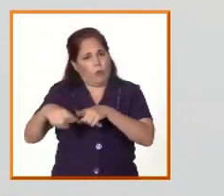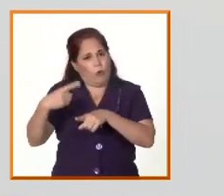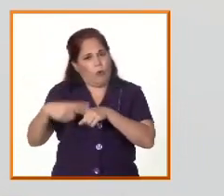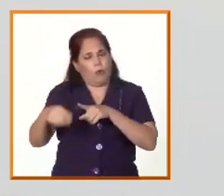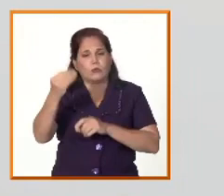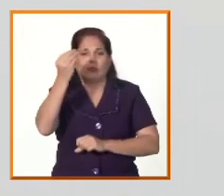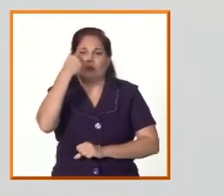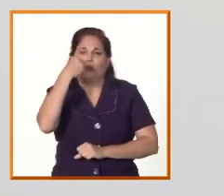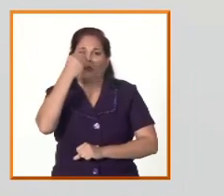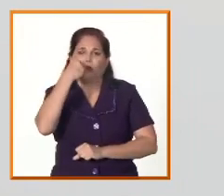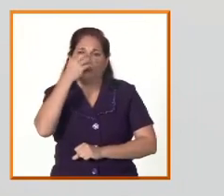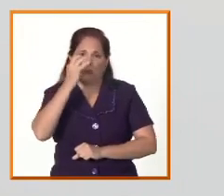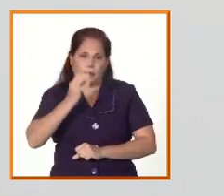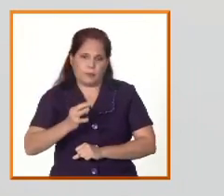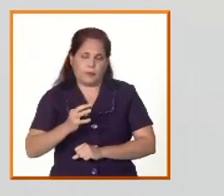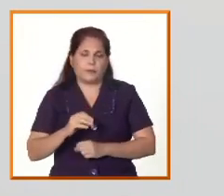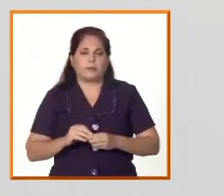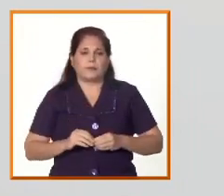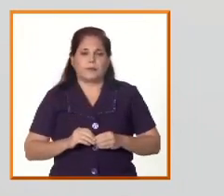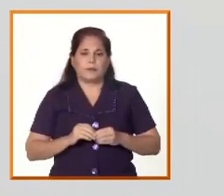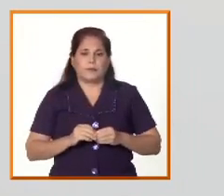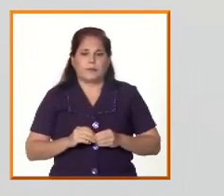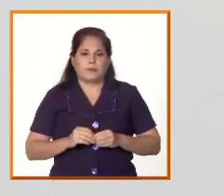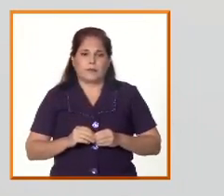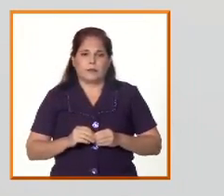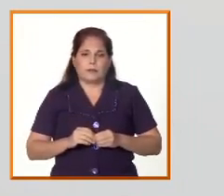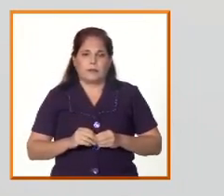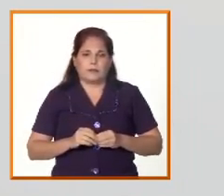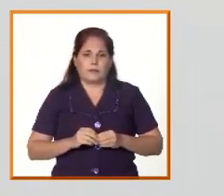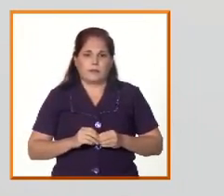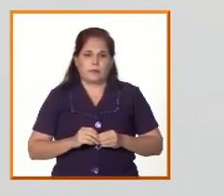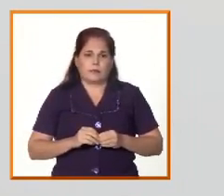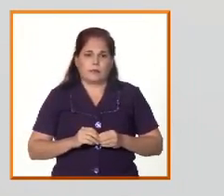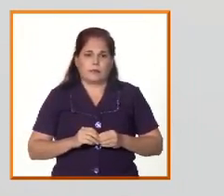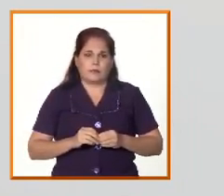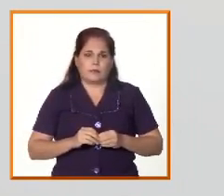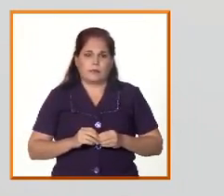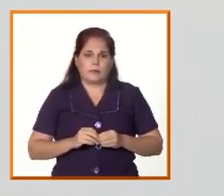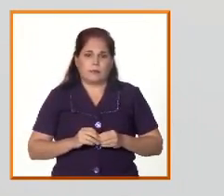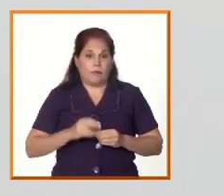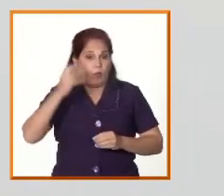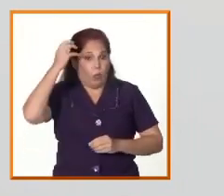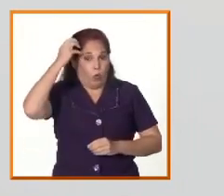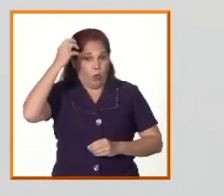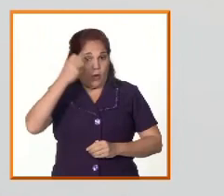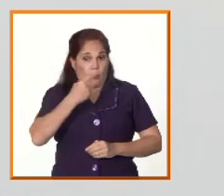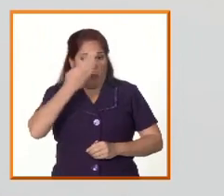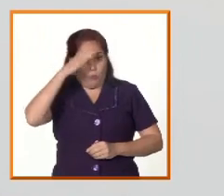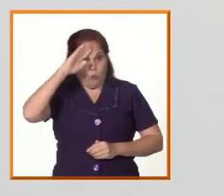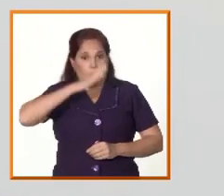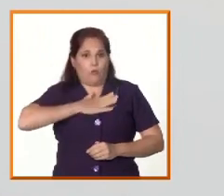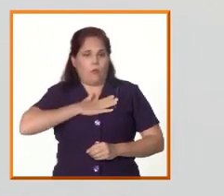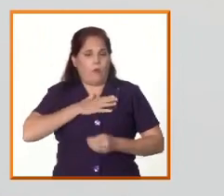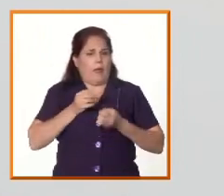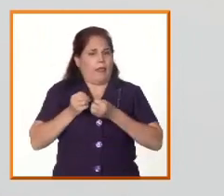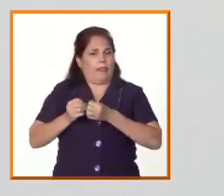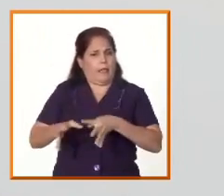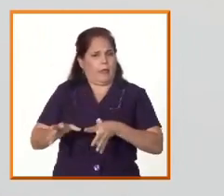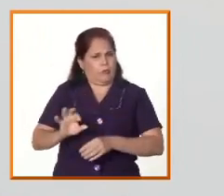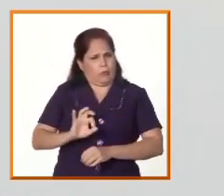consumo muy ajustado el gobierno el gobierno nuestro no no renuncia